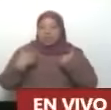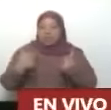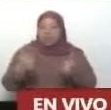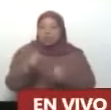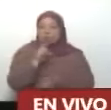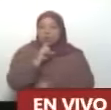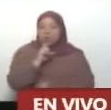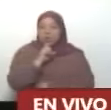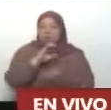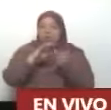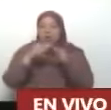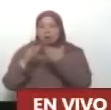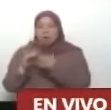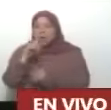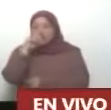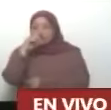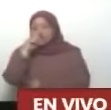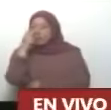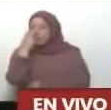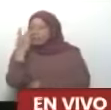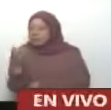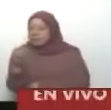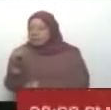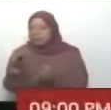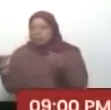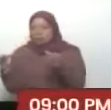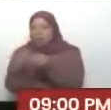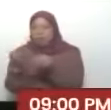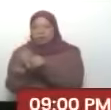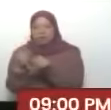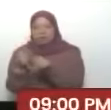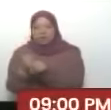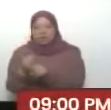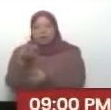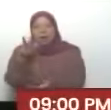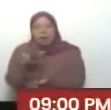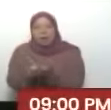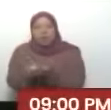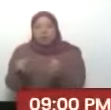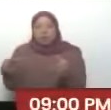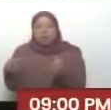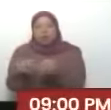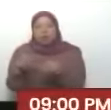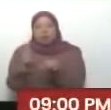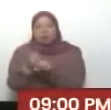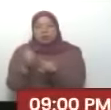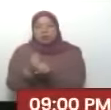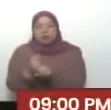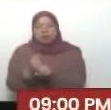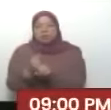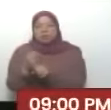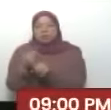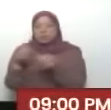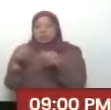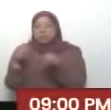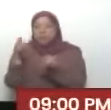van a la comunidad donde podemos tener esas unidades que usted aprobó, donde nos hacen citología, todas esas cuestiones.